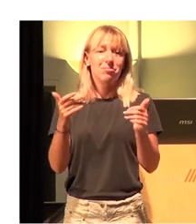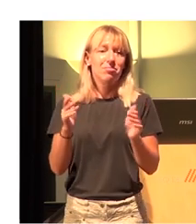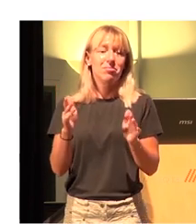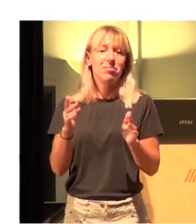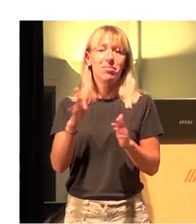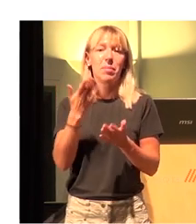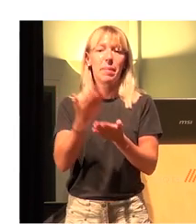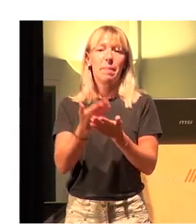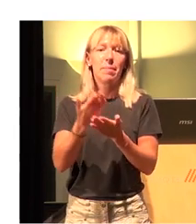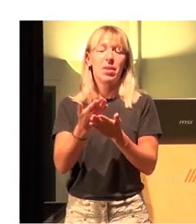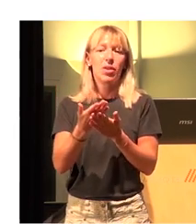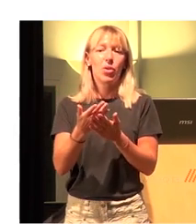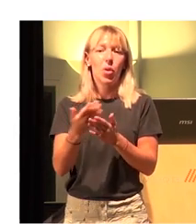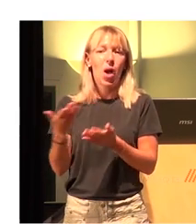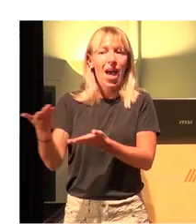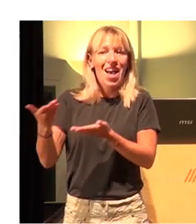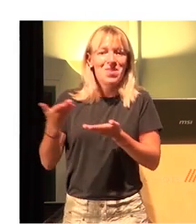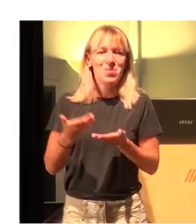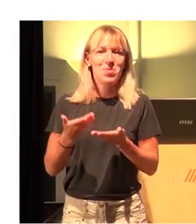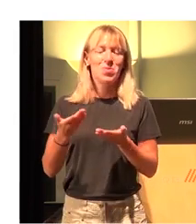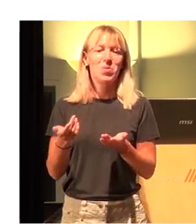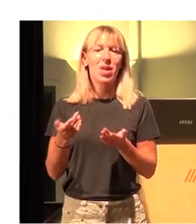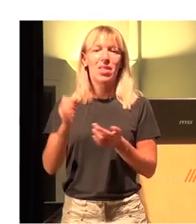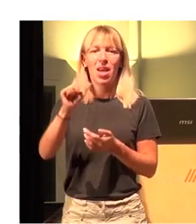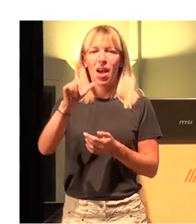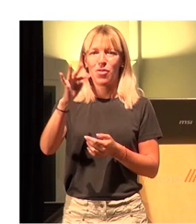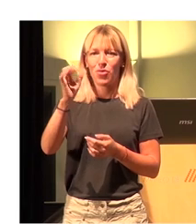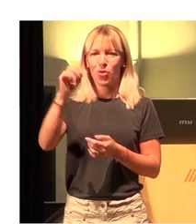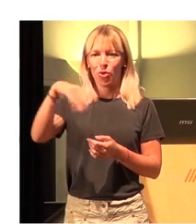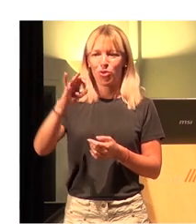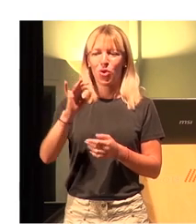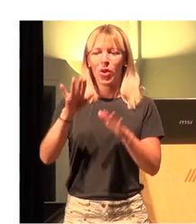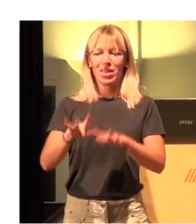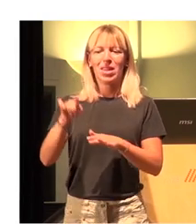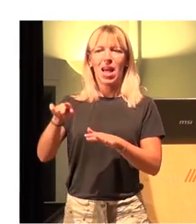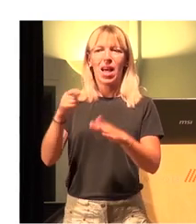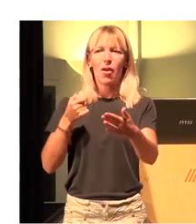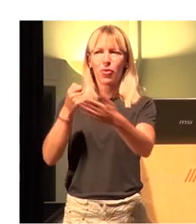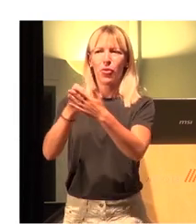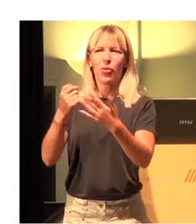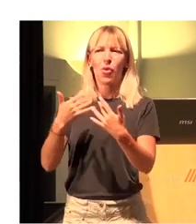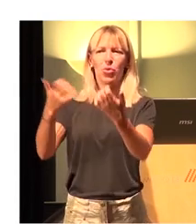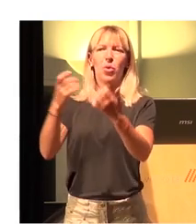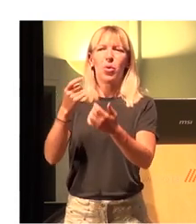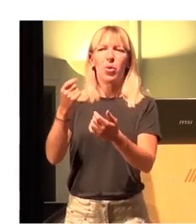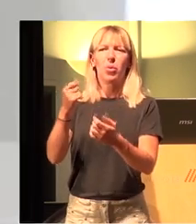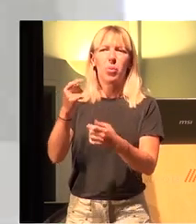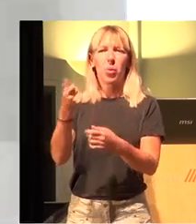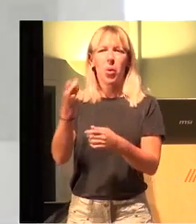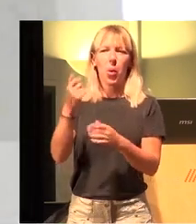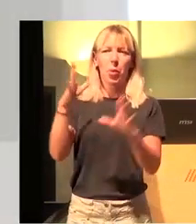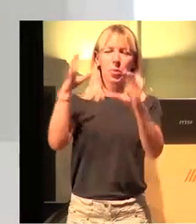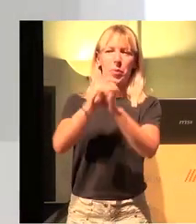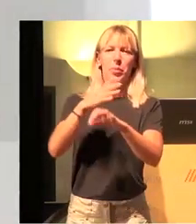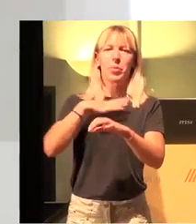regalo están aquí con nosotros, que no se han querido perder la oportunidad de venir. Así que muchísimas gracias por